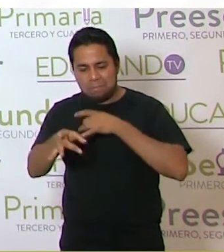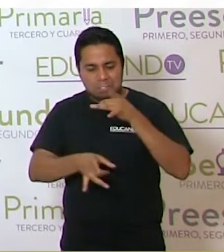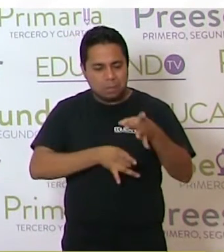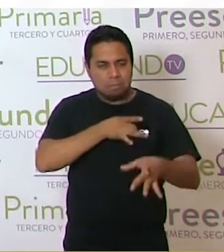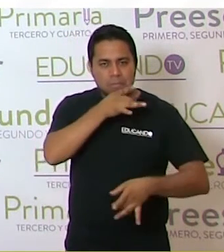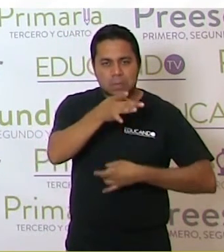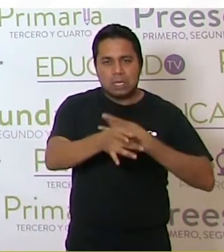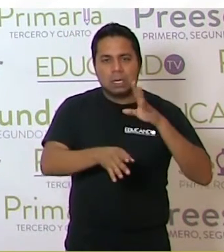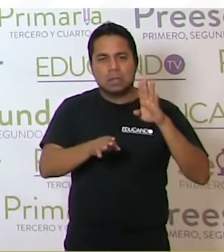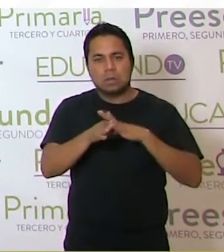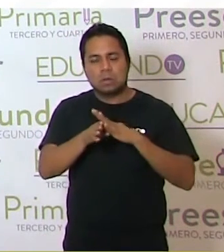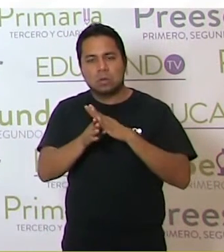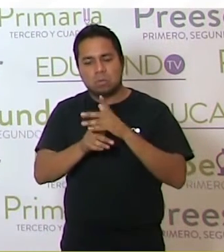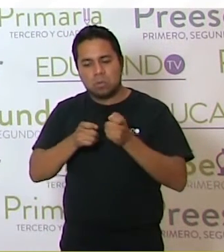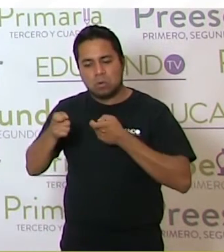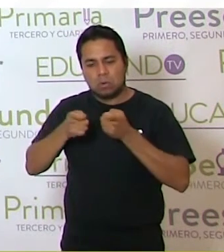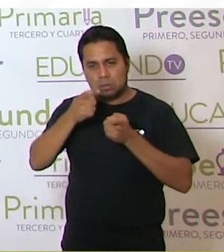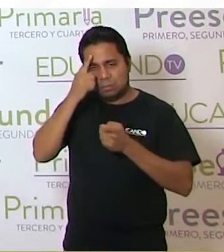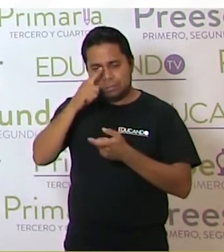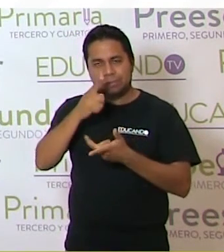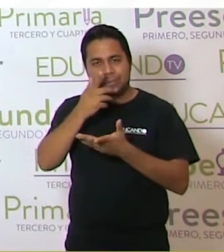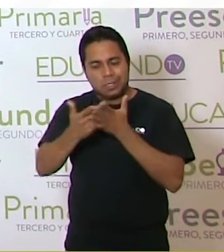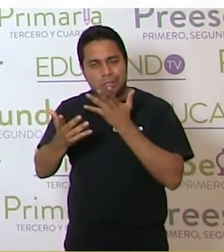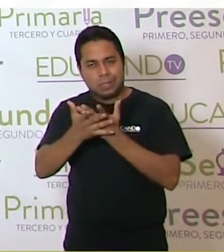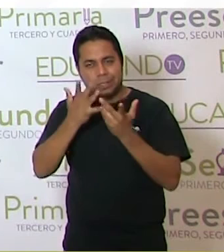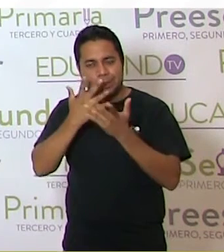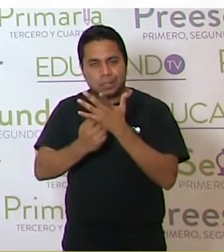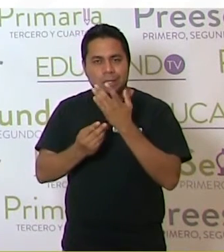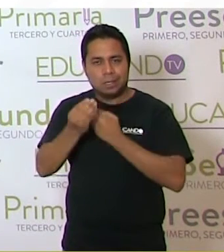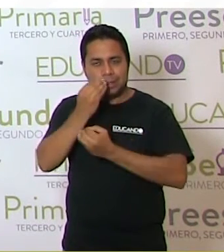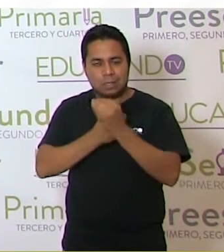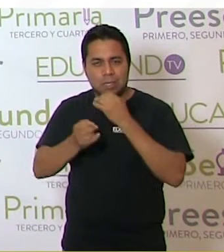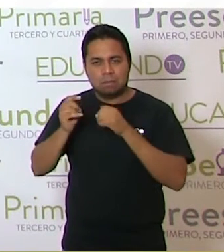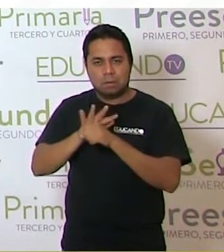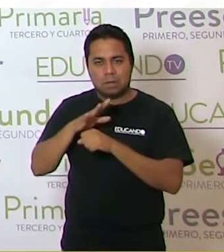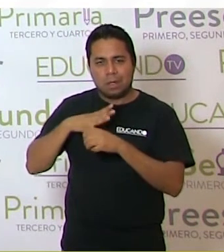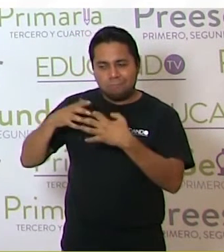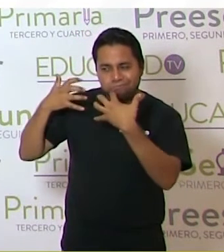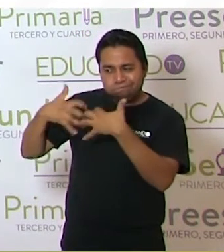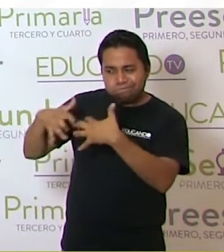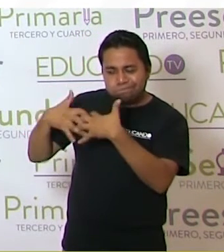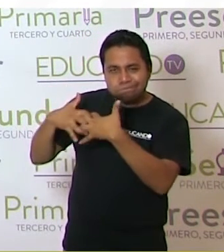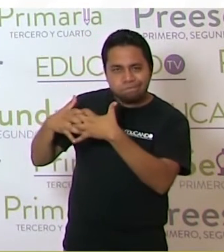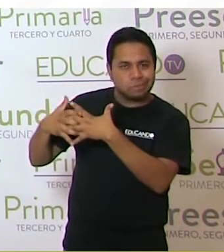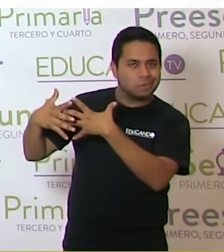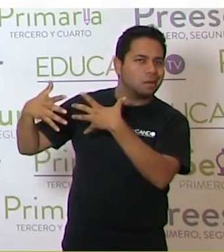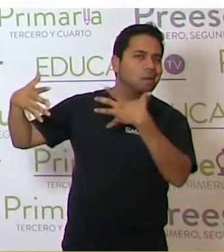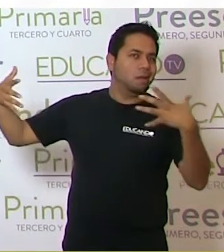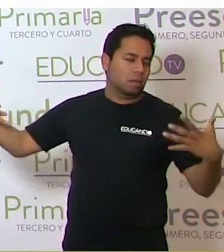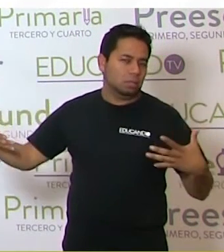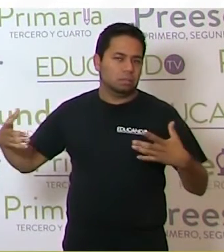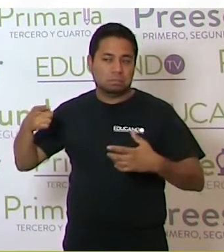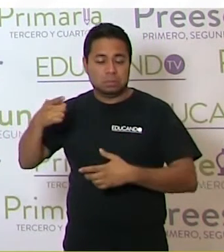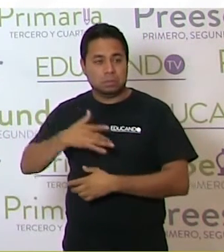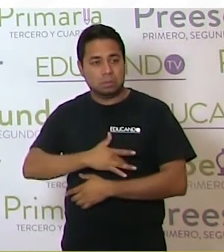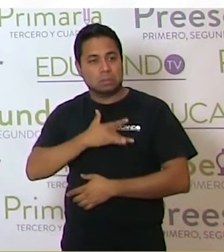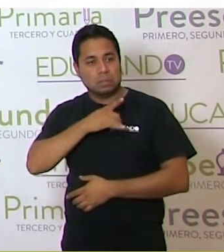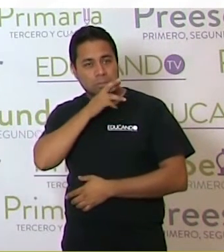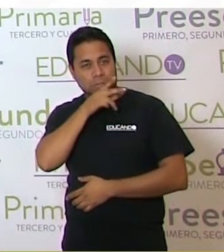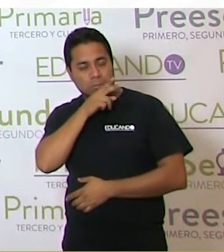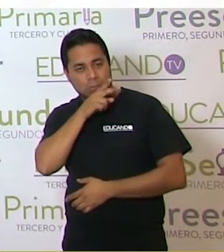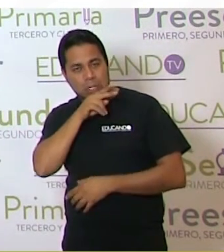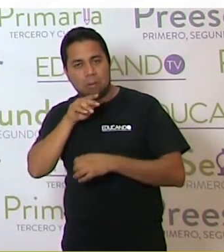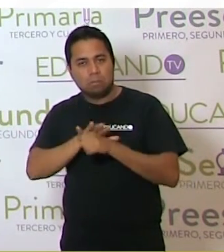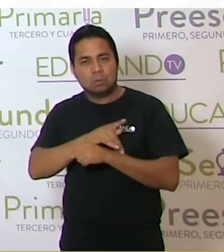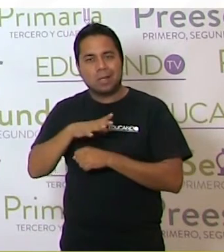de la producción de alimentos por parte de las grandes corporaciones están preocupados a causa de